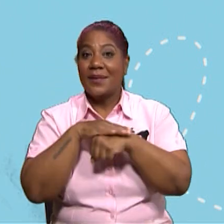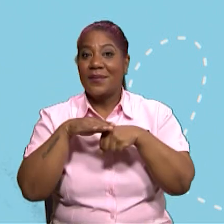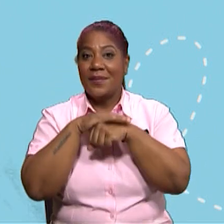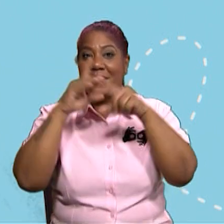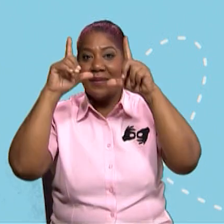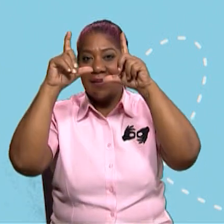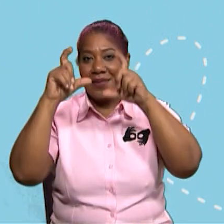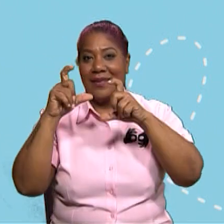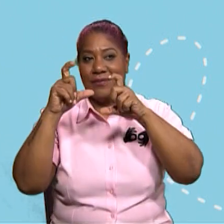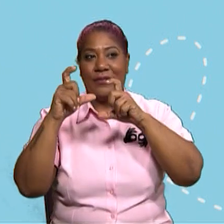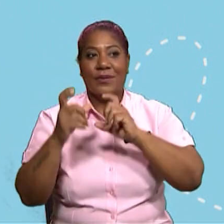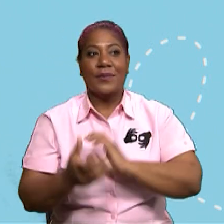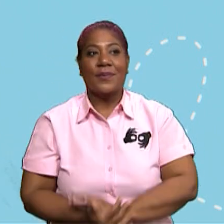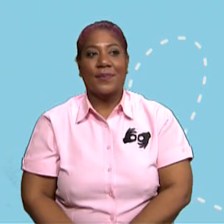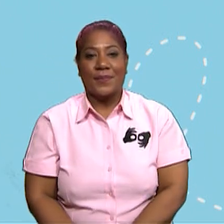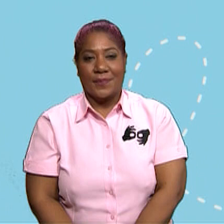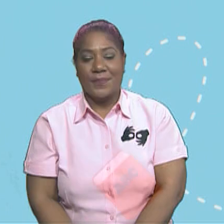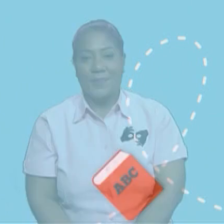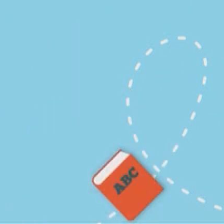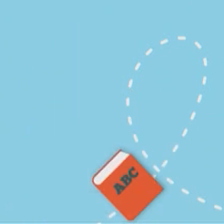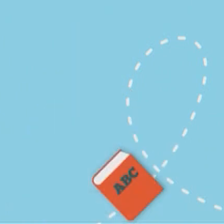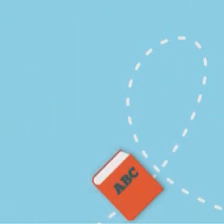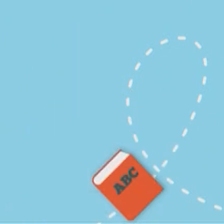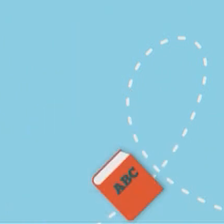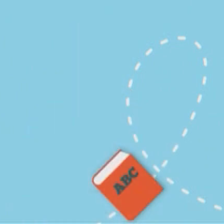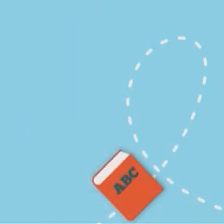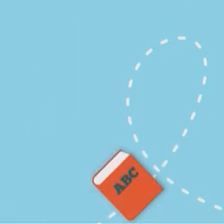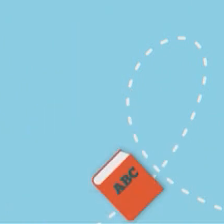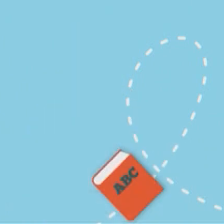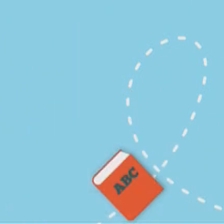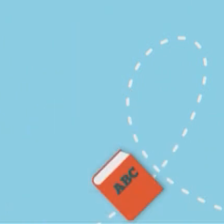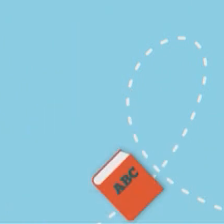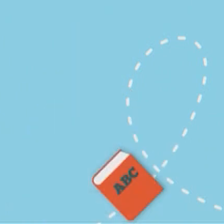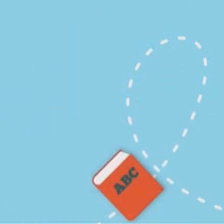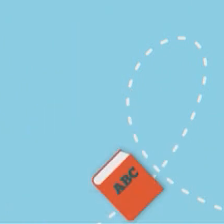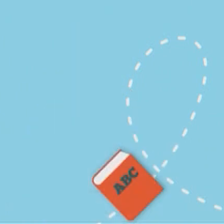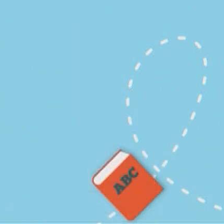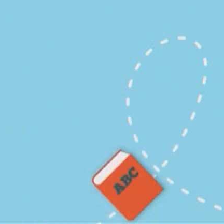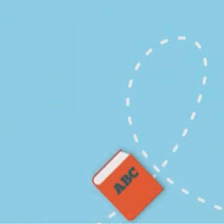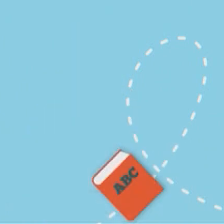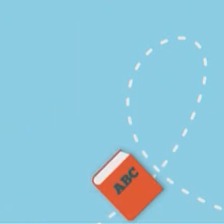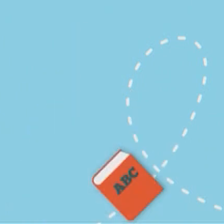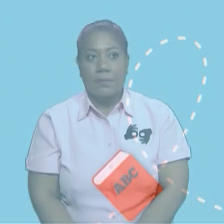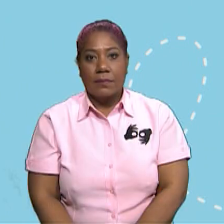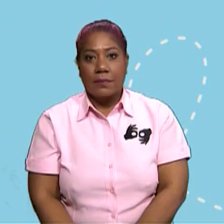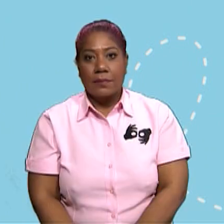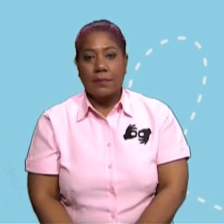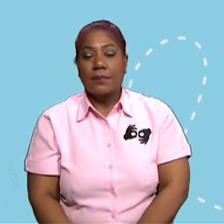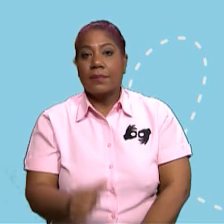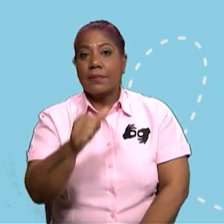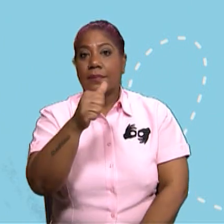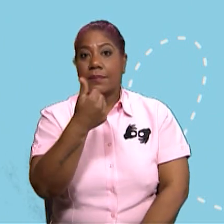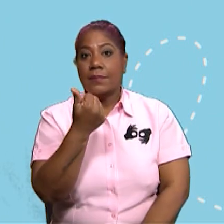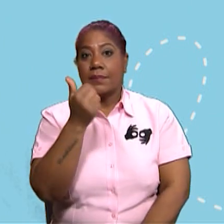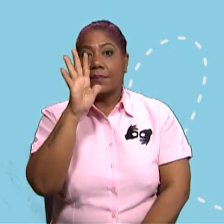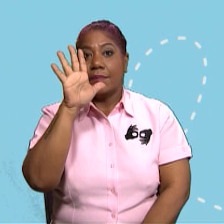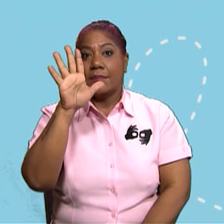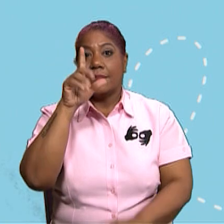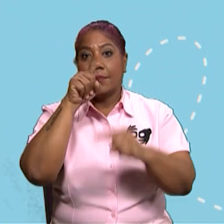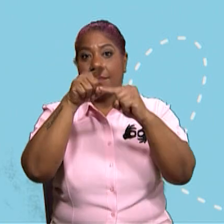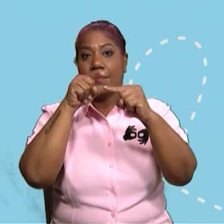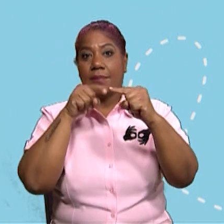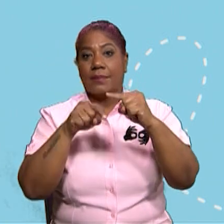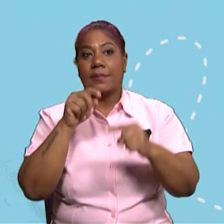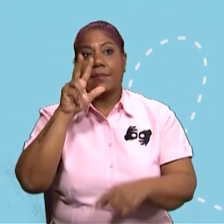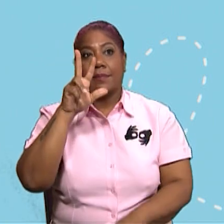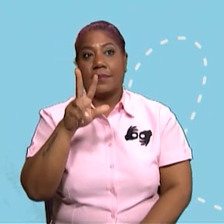de pantalla para que puedan resolver las demás. Tengo la operación 15 entre 3. Ahora sé que debo ir a